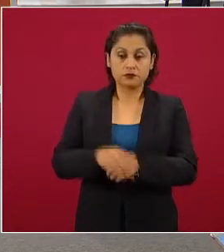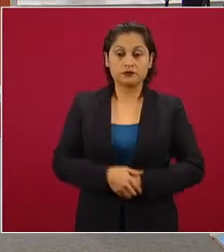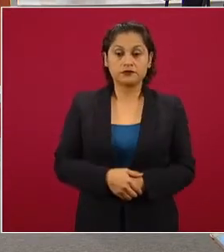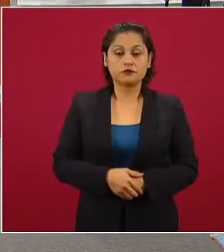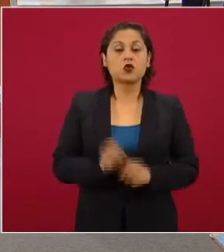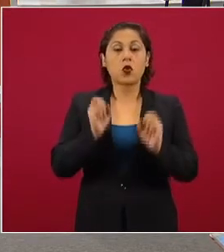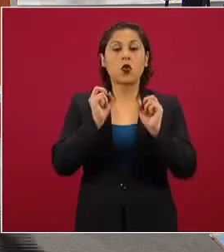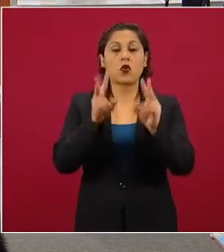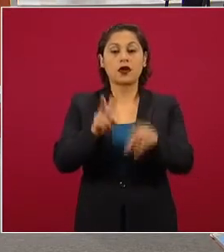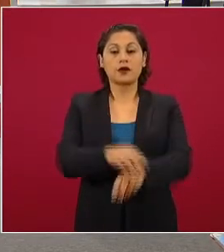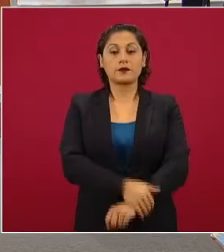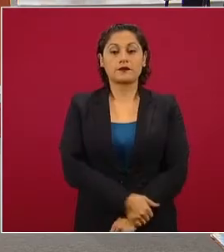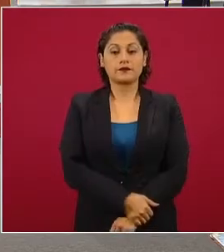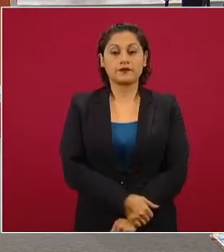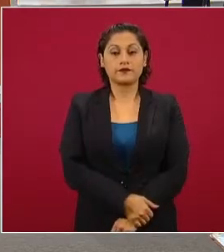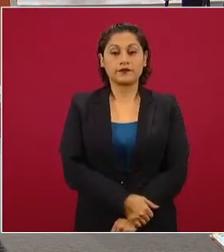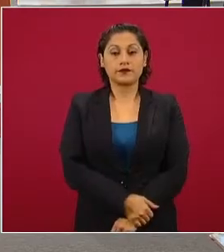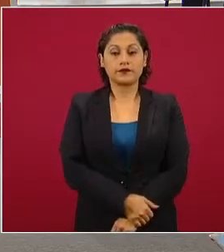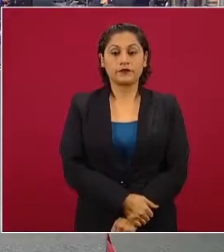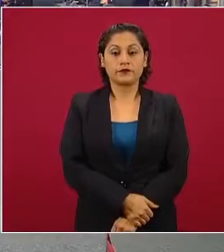Muy bien.